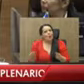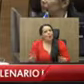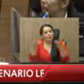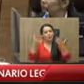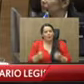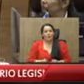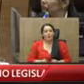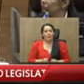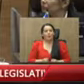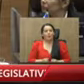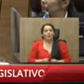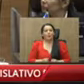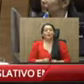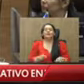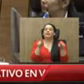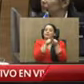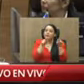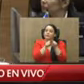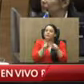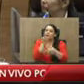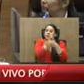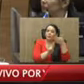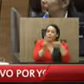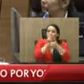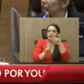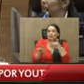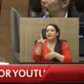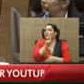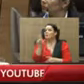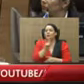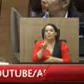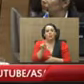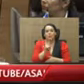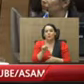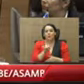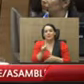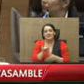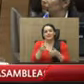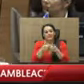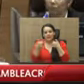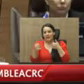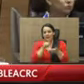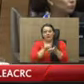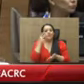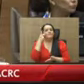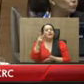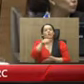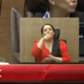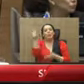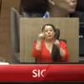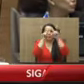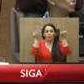por supuesto que las universidades no están exentas. Veamos este otro cuadro.